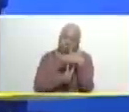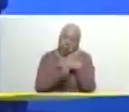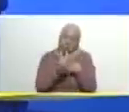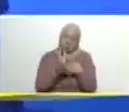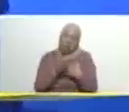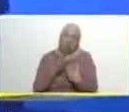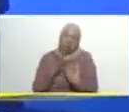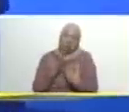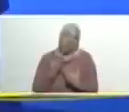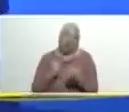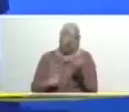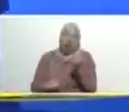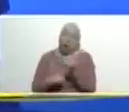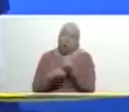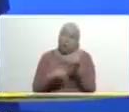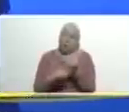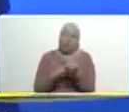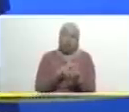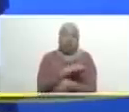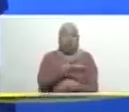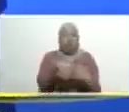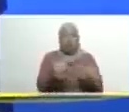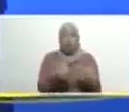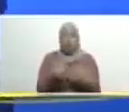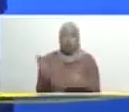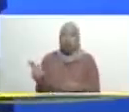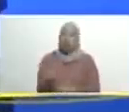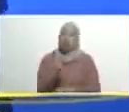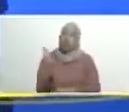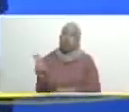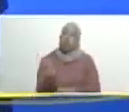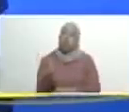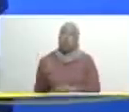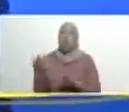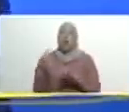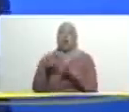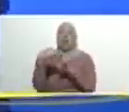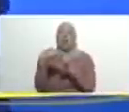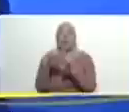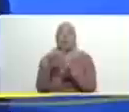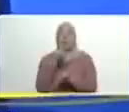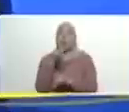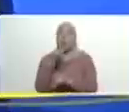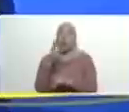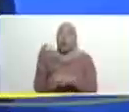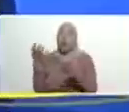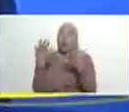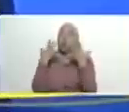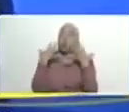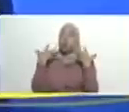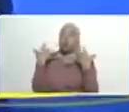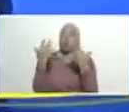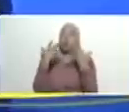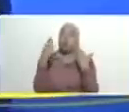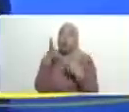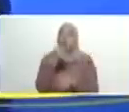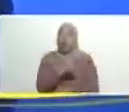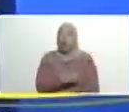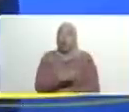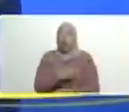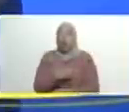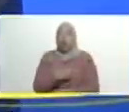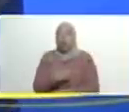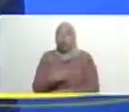modesta, todo el apoyo al pueblo uruguayo que está pasando por una situación extrema de sequía nunca antes